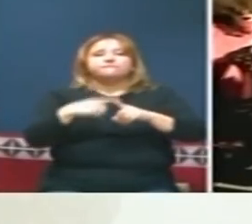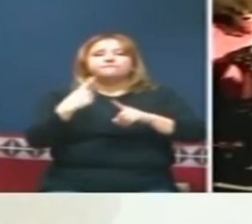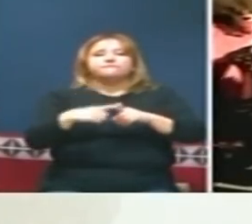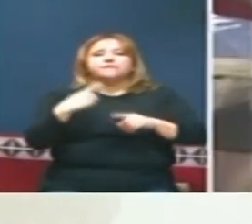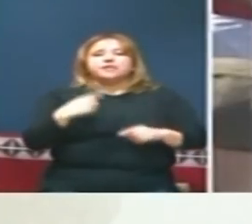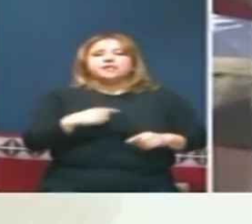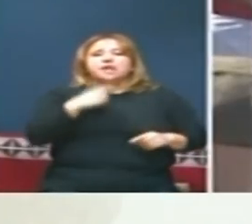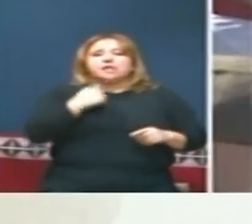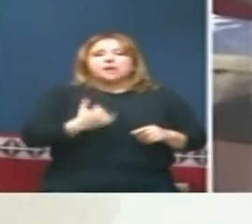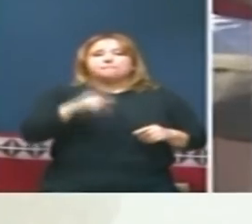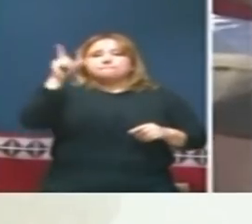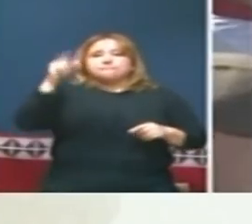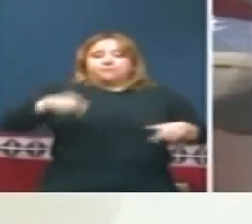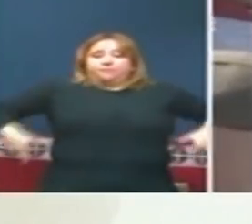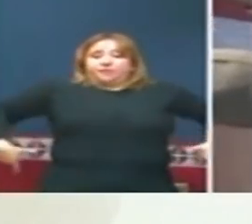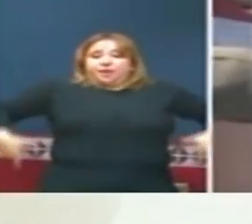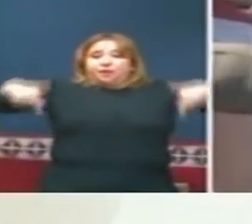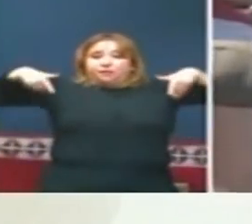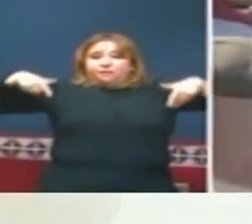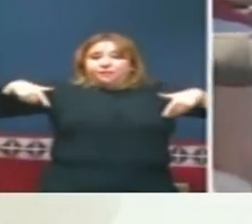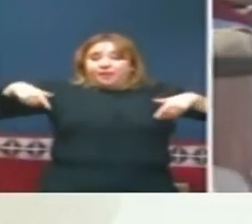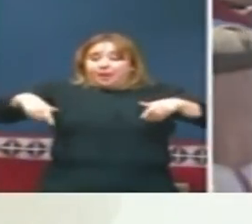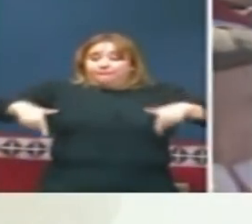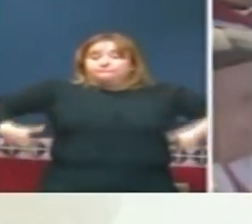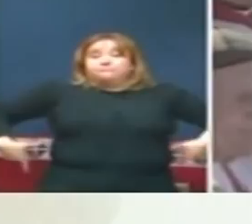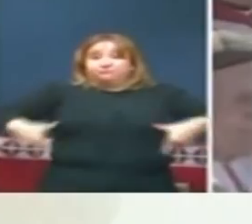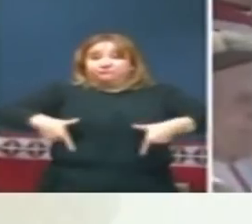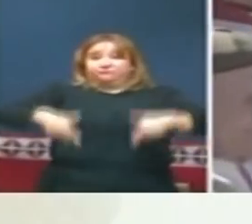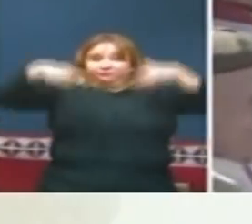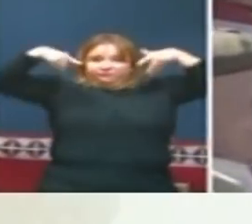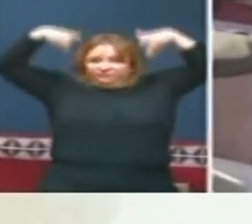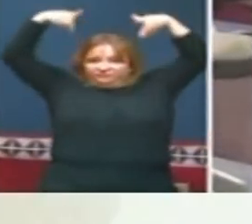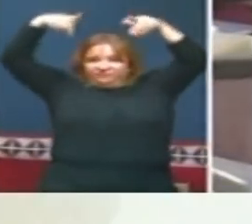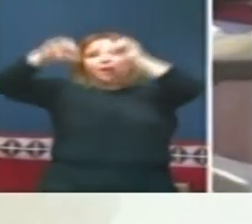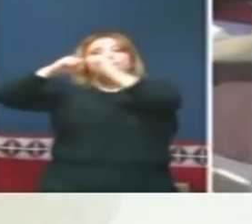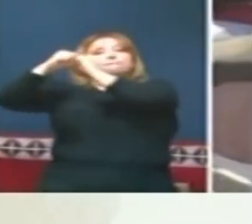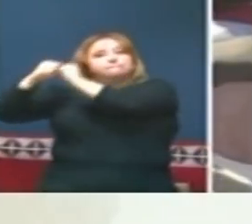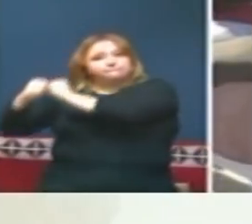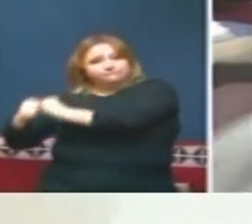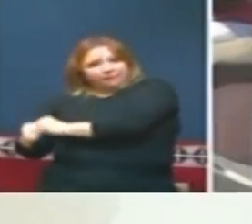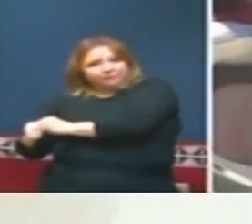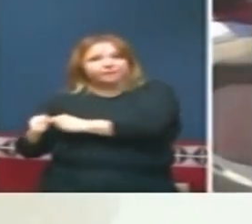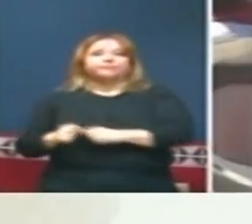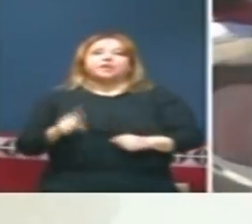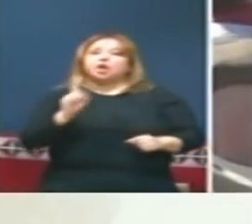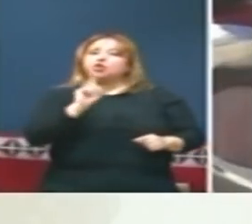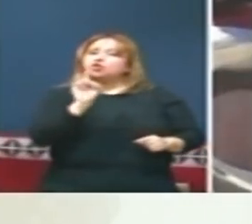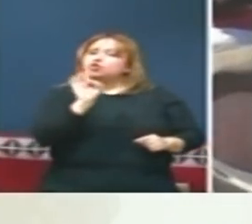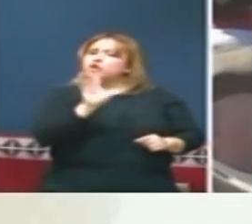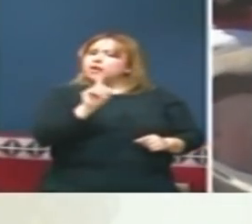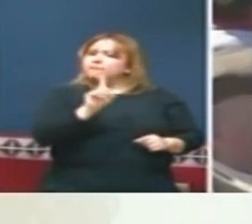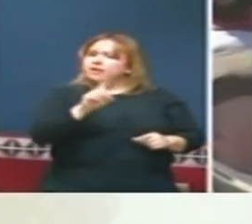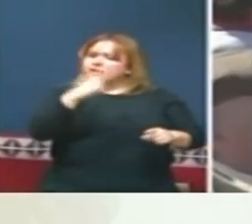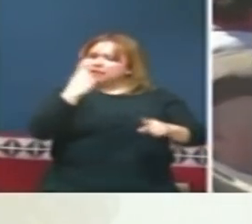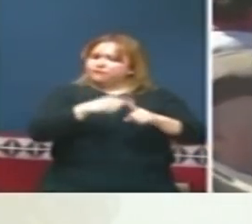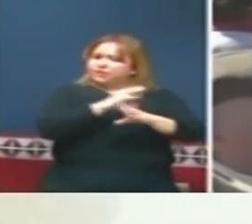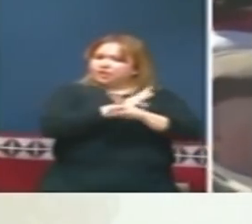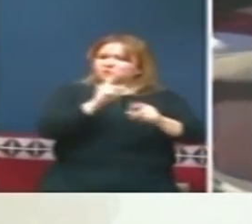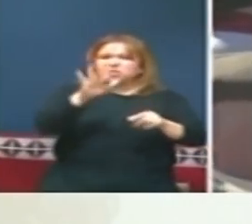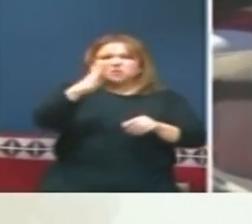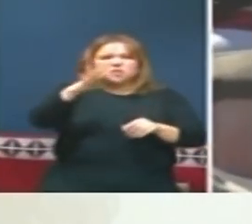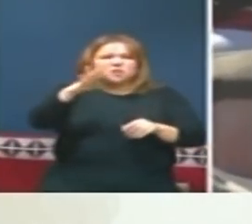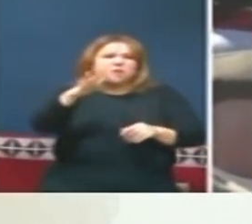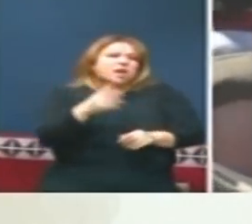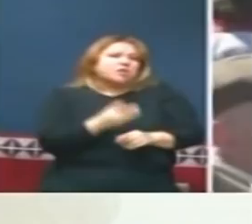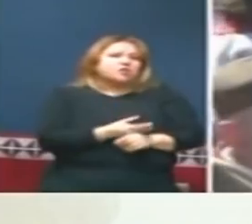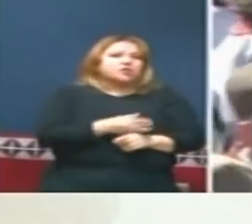Papa tiene la obligación de hacer alusión a este proceso. Y no tan solo la ceremonia esta va a terminar aquí, que está aproximadamente